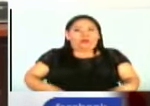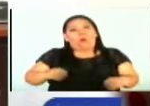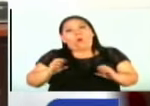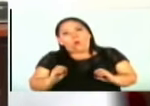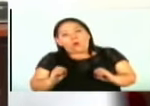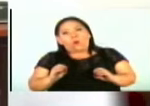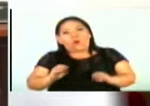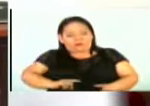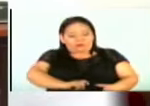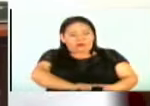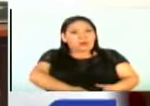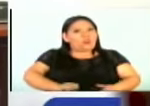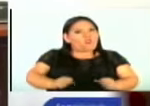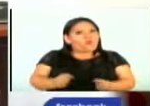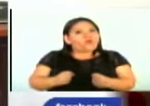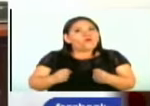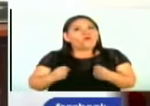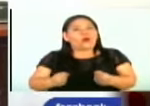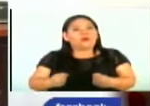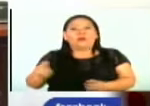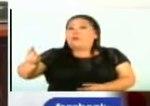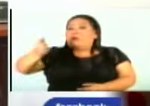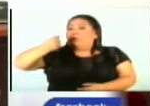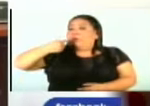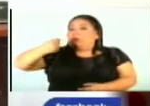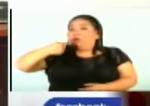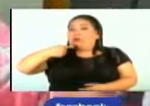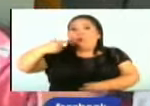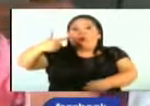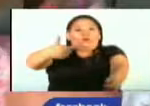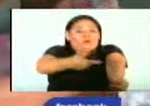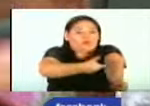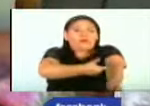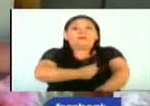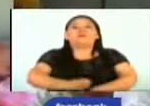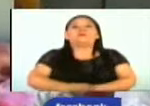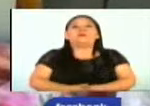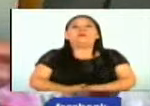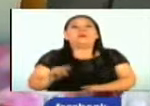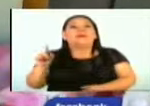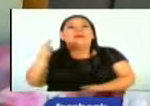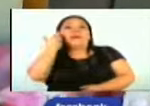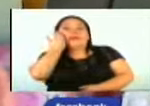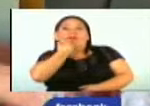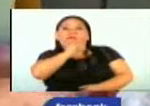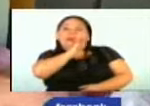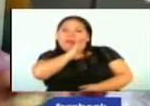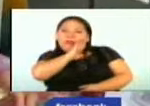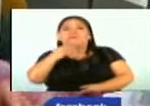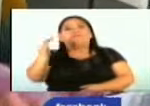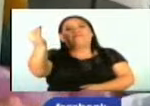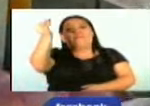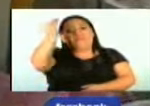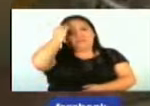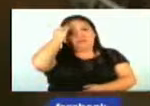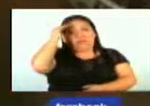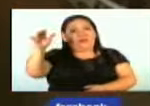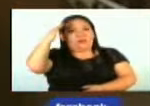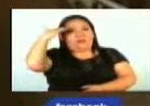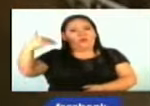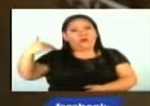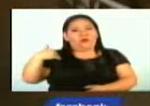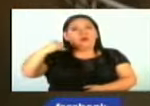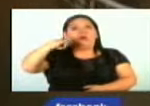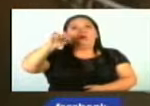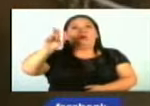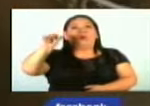bacterias que solo pudiéramos manejar con medicamentos endovenosos. Este tipo de enfermedades son del conocimiento de doña Juana,